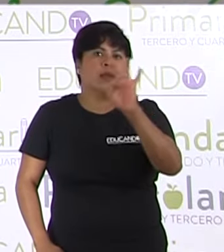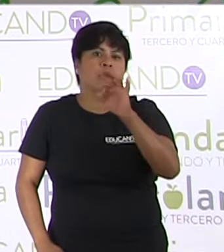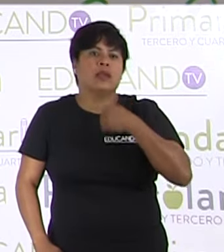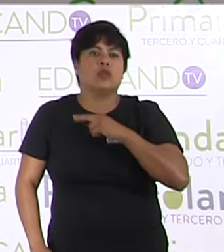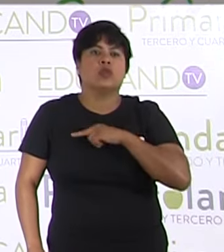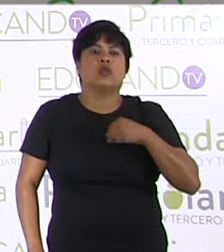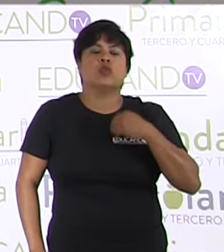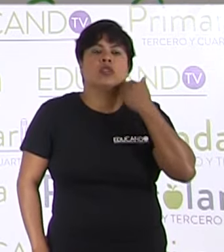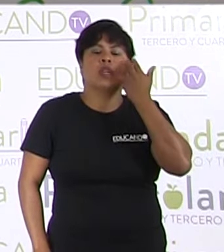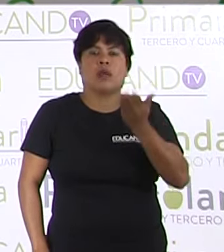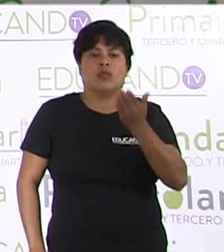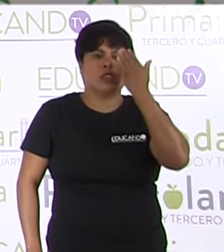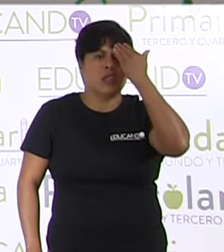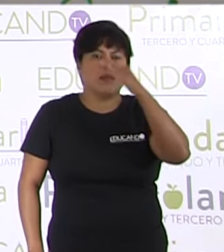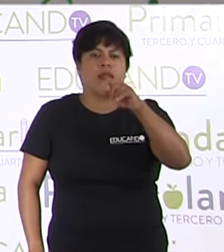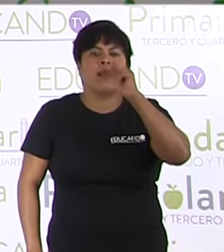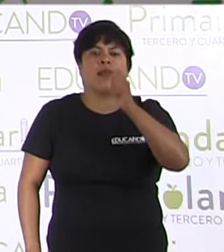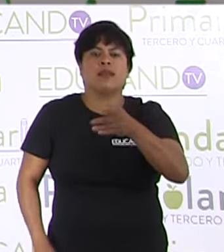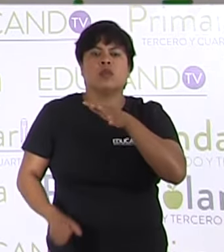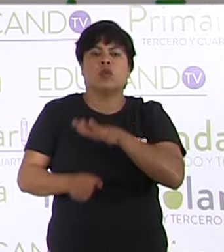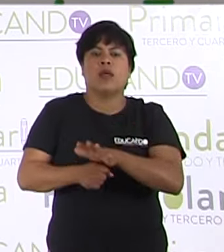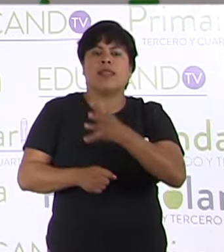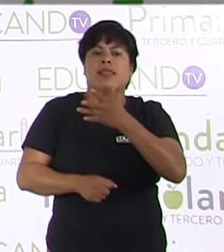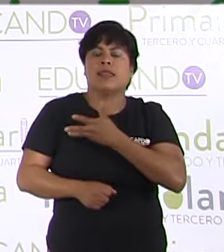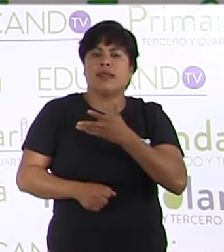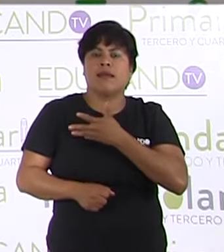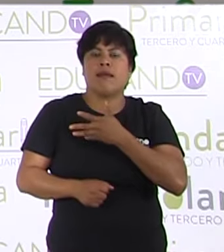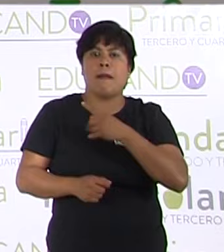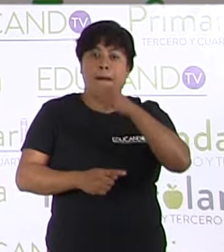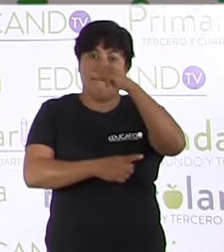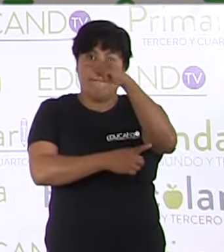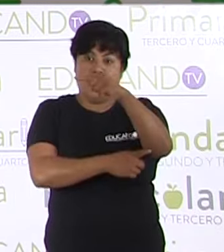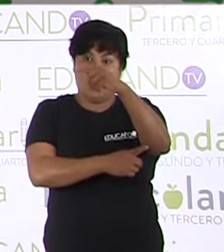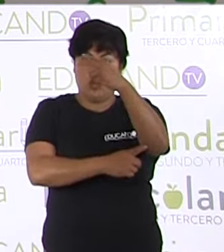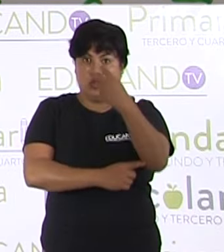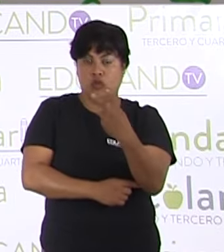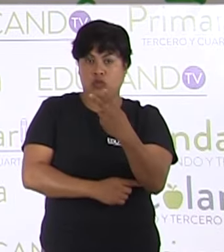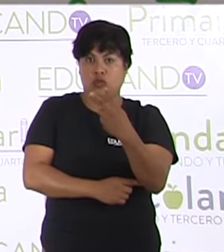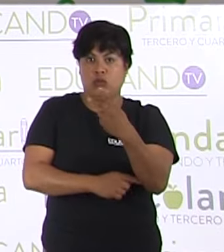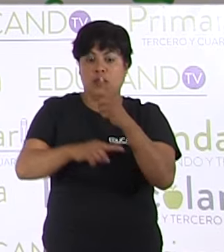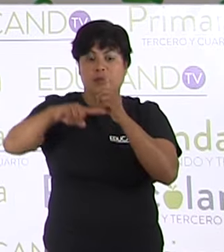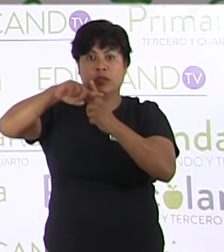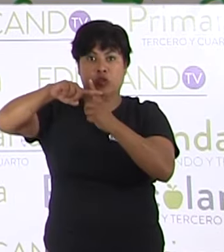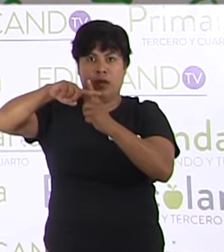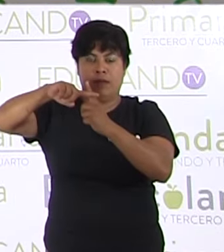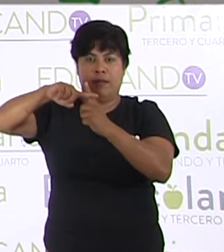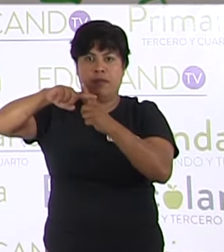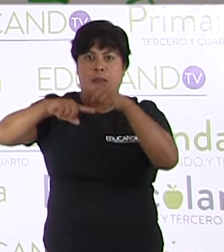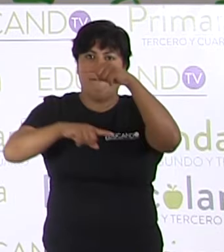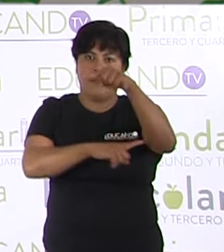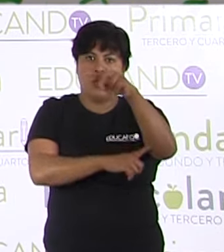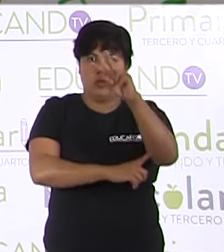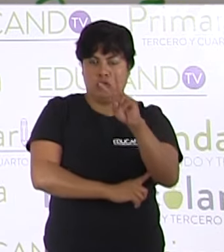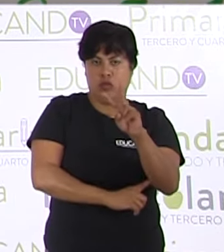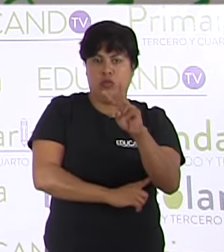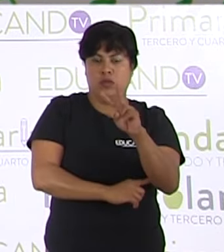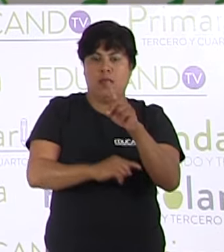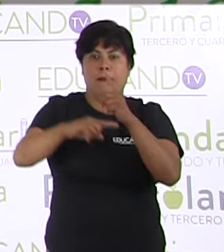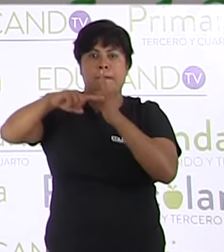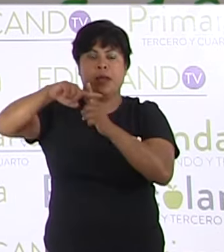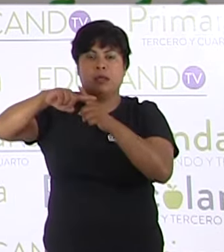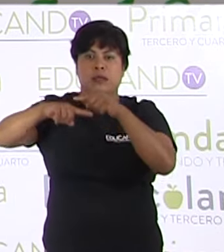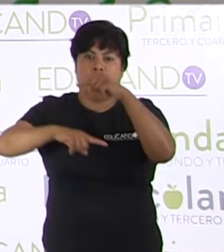ejemplo saber Qué resultado tiene de restar -2 perdón de sumar -2